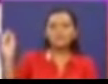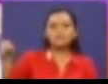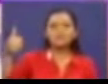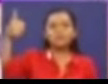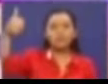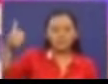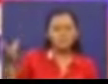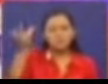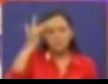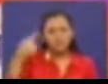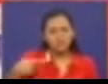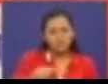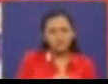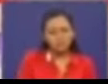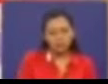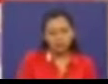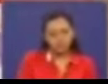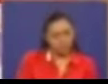promedio